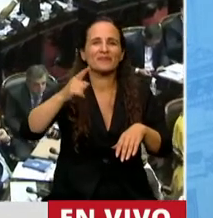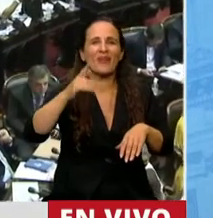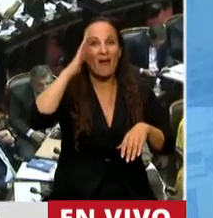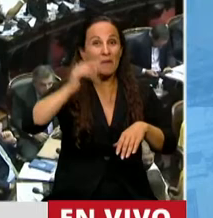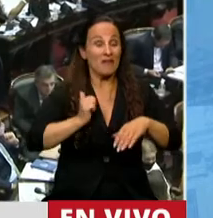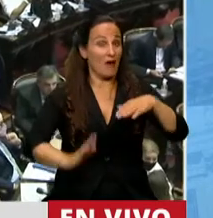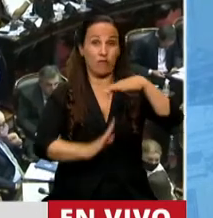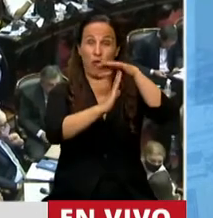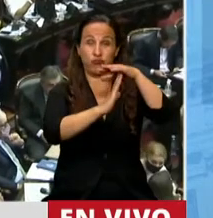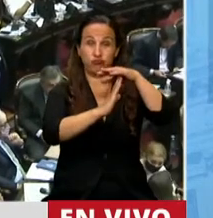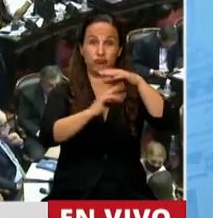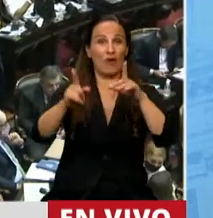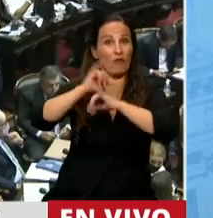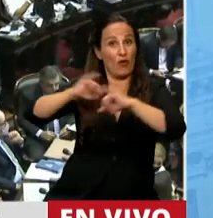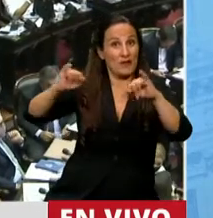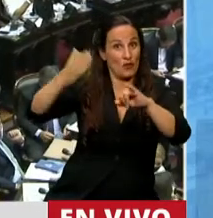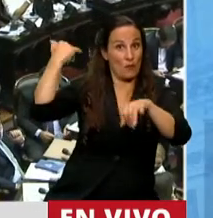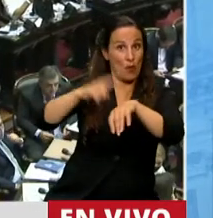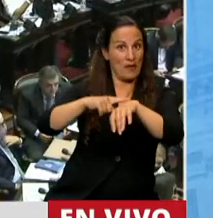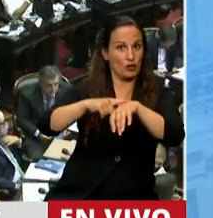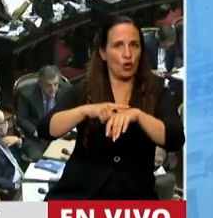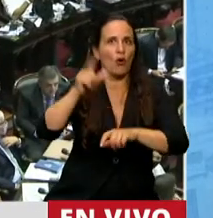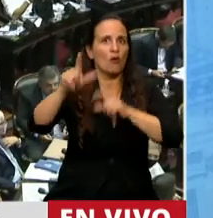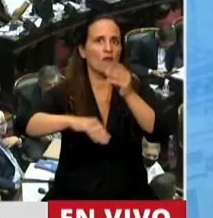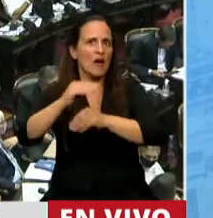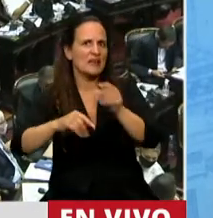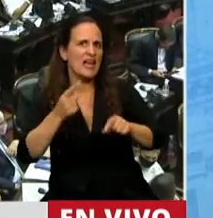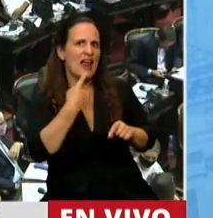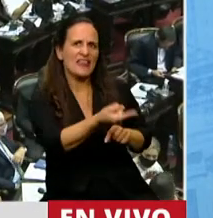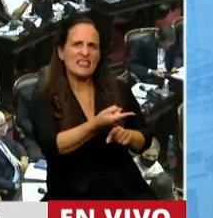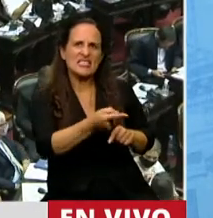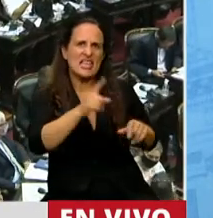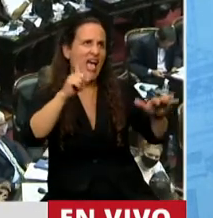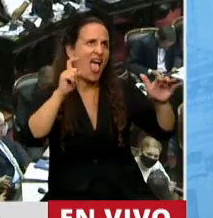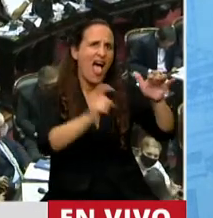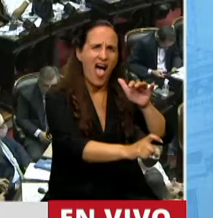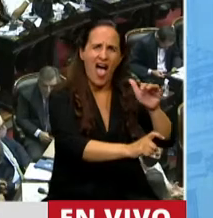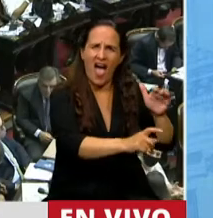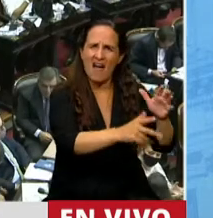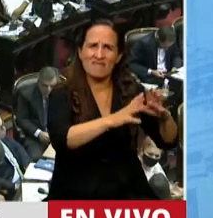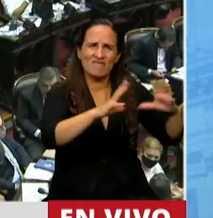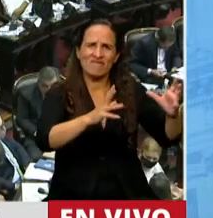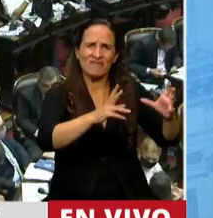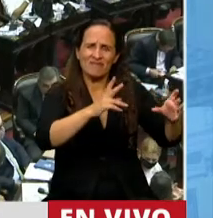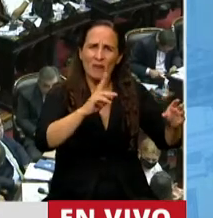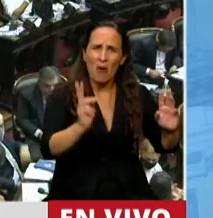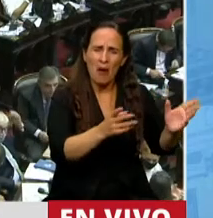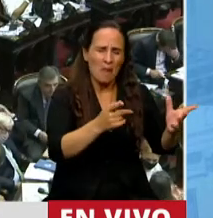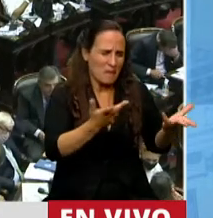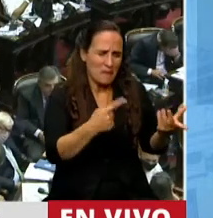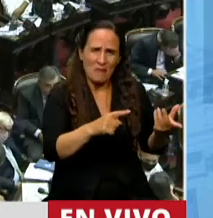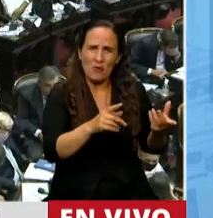familiares rápidamente salieron a decir los mandaron a navegar atados con alambre los mandaron al mueren nos mintieron